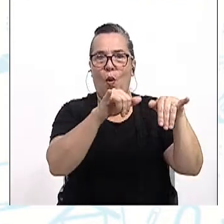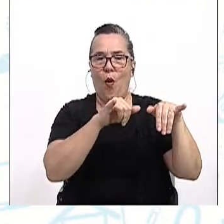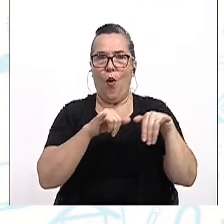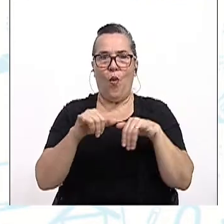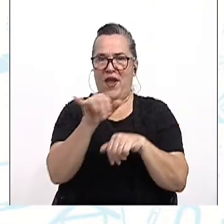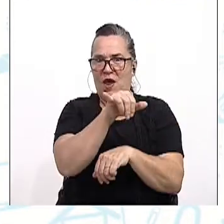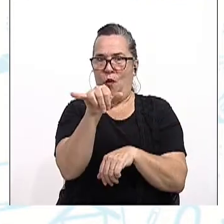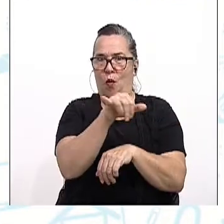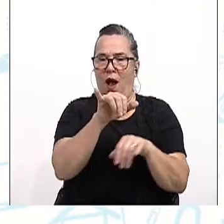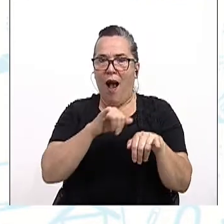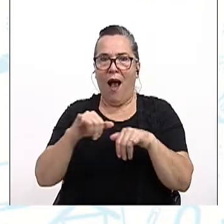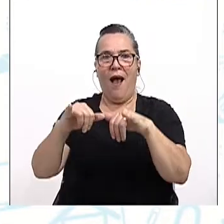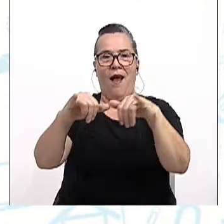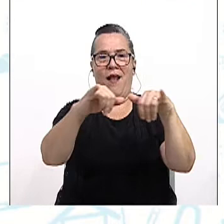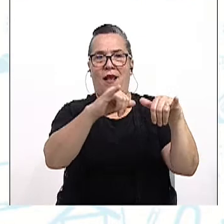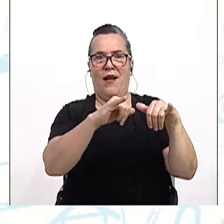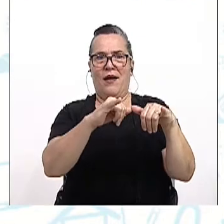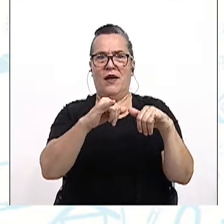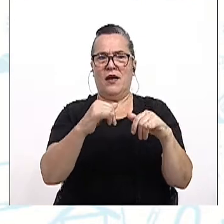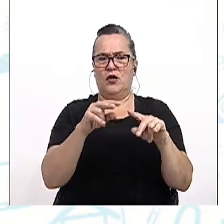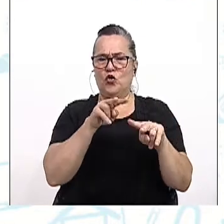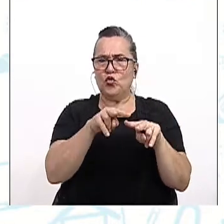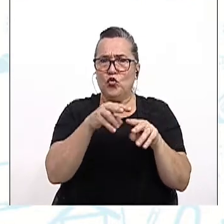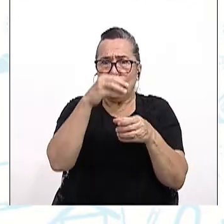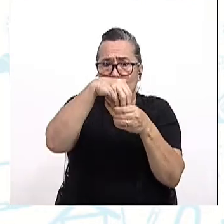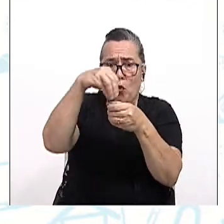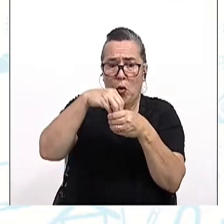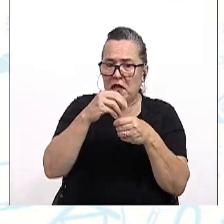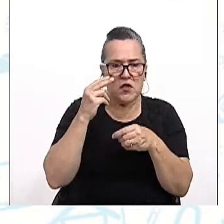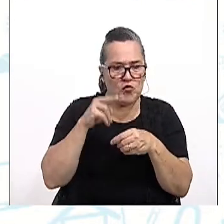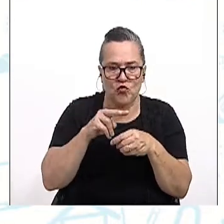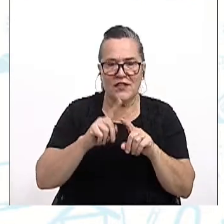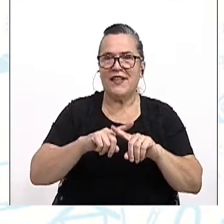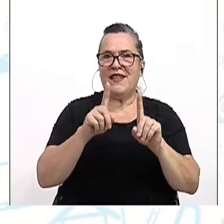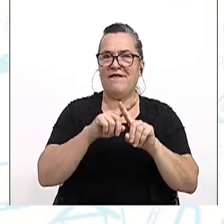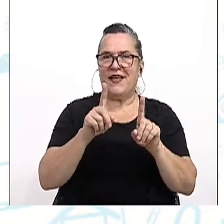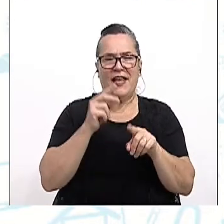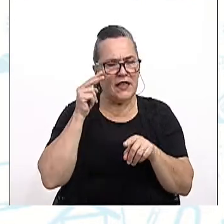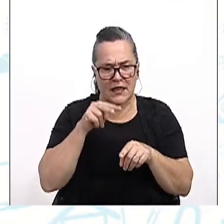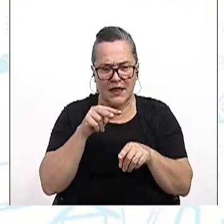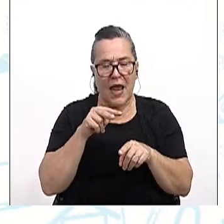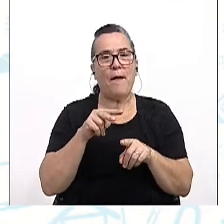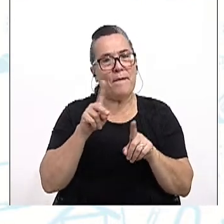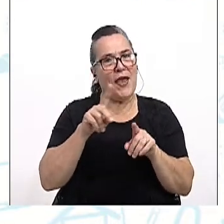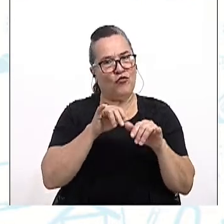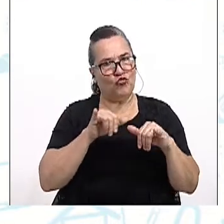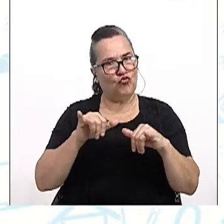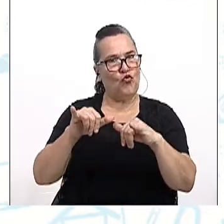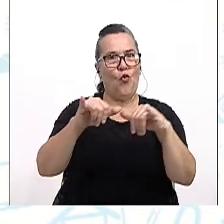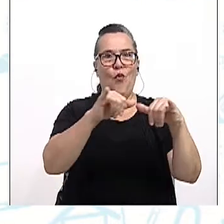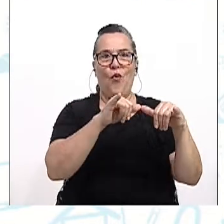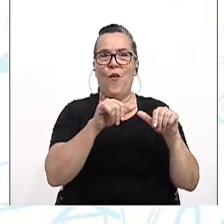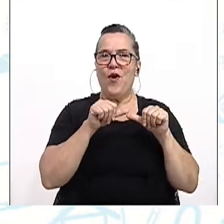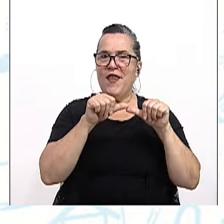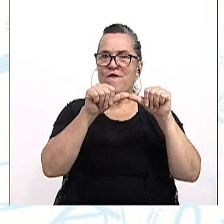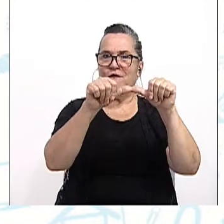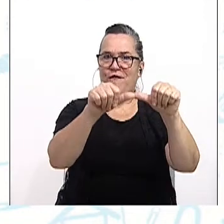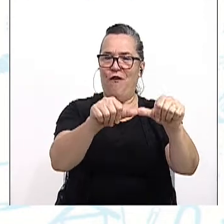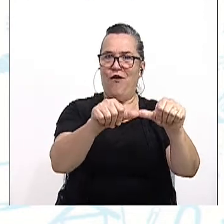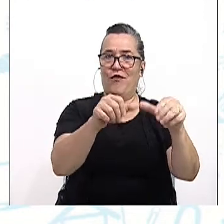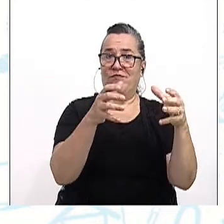significa igual. No se distinguen sus componentes y es uniforme, ¿verdad? Lo que voy a